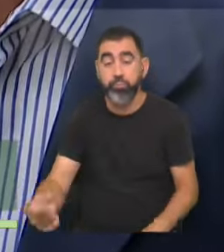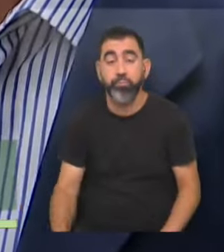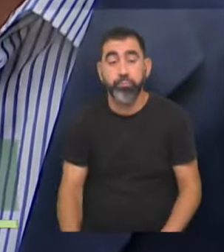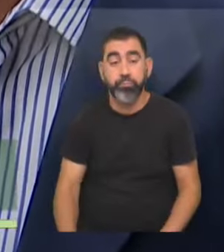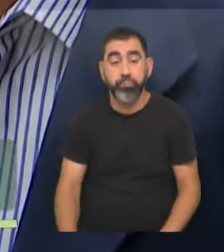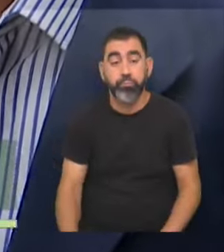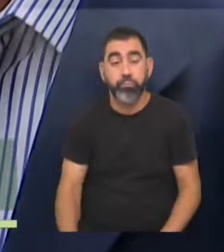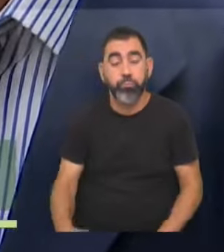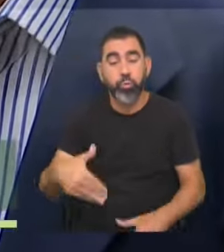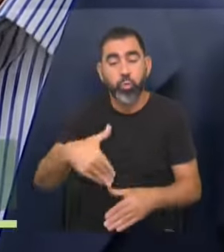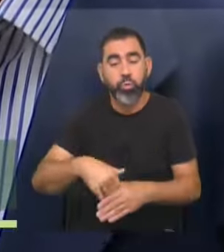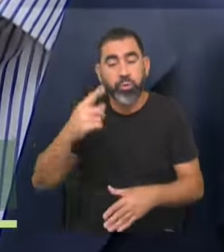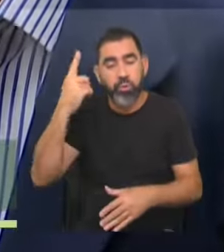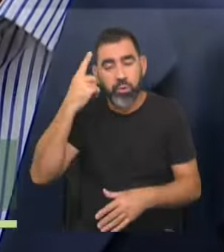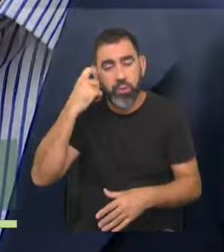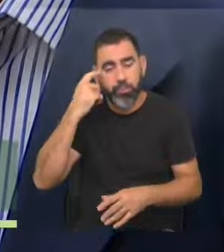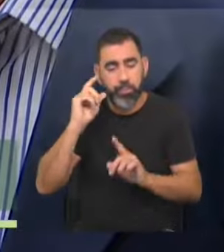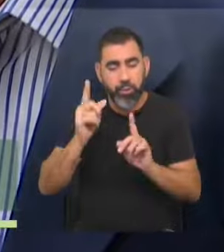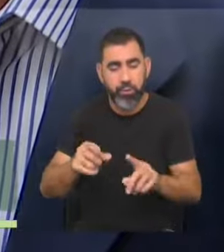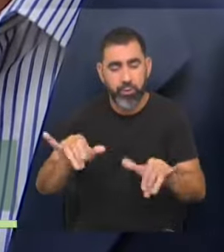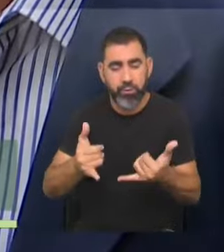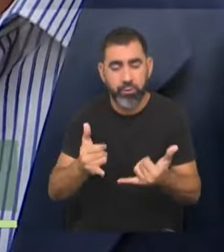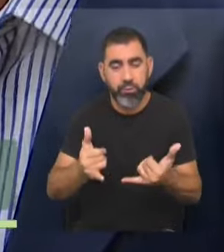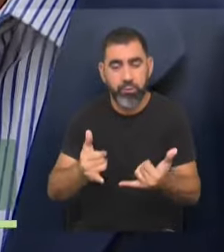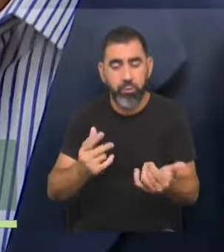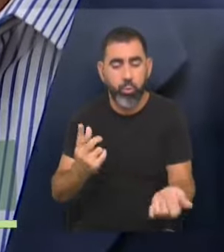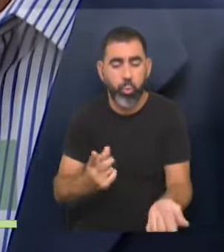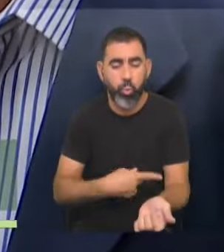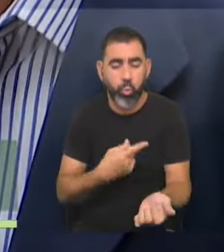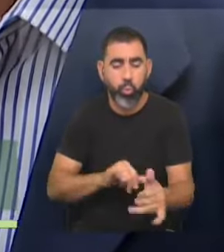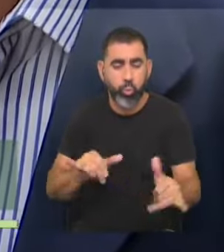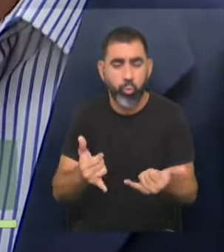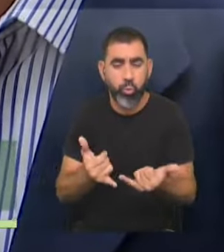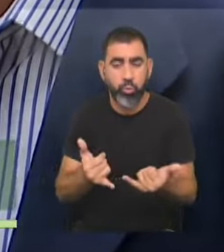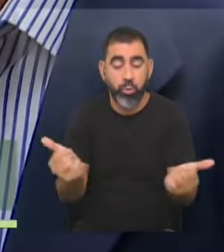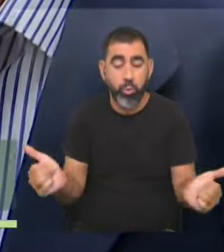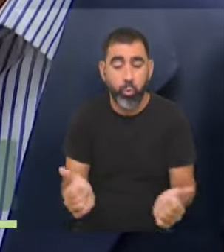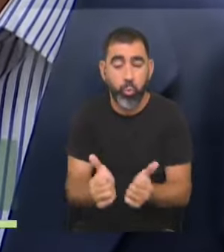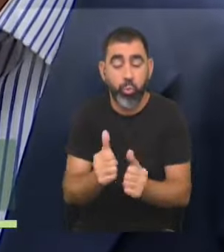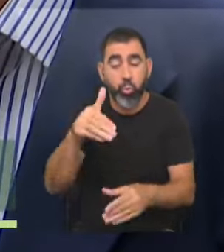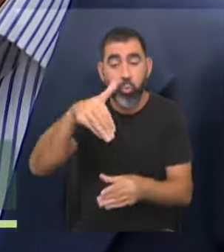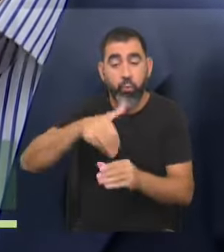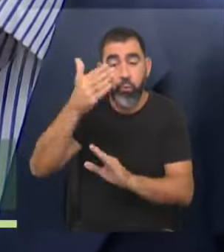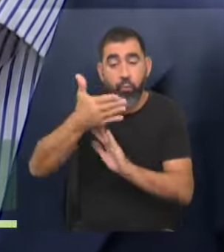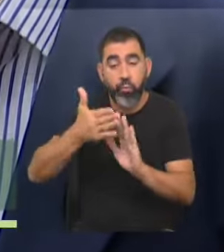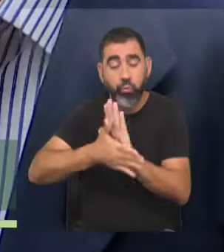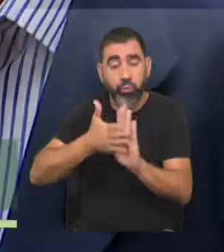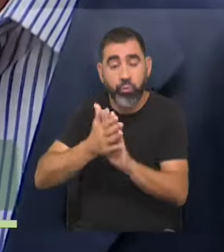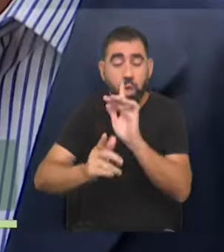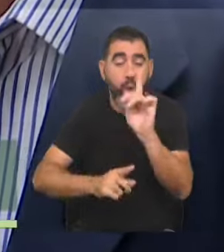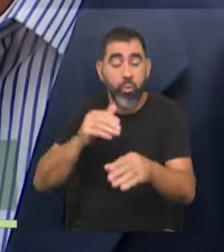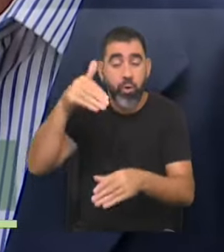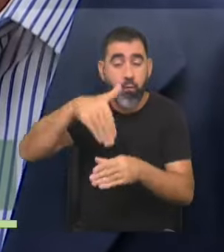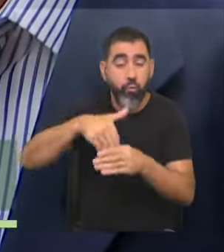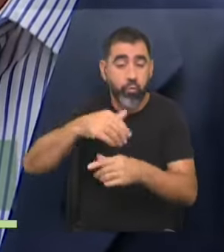la corte tiene experiencia en esta materia es habitual ya es histórico que conjuntamente con las elecciones nacionales se se prev